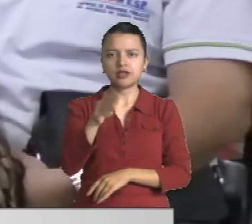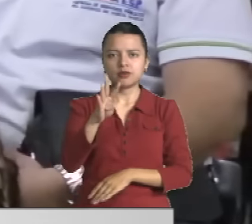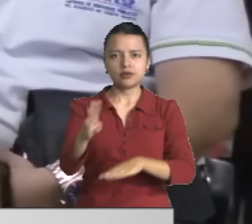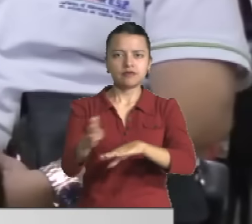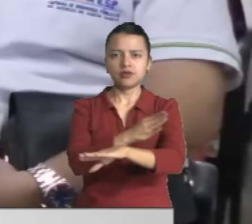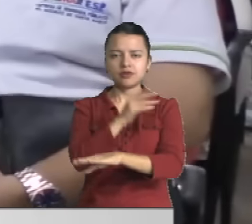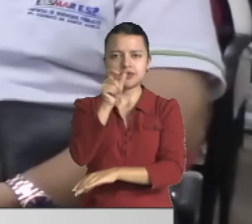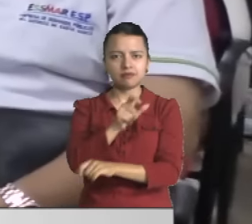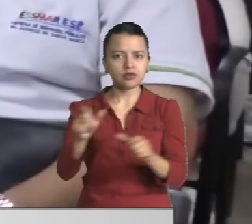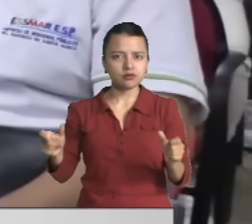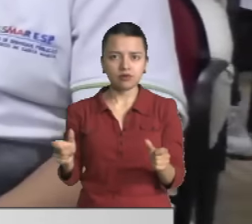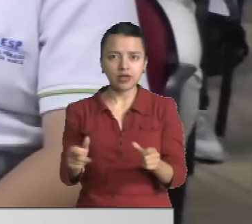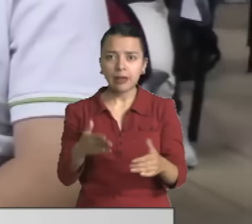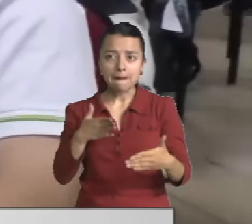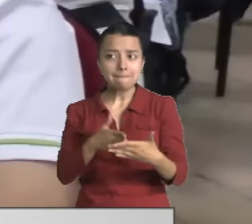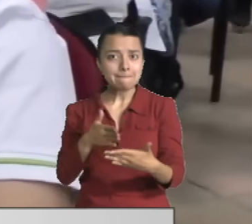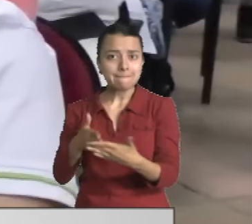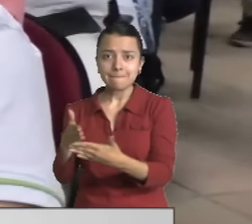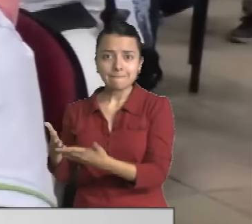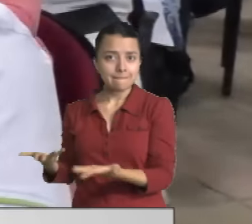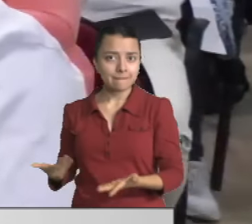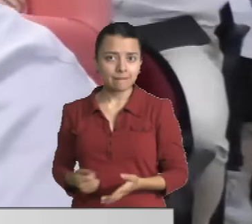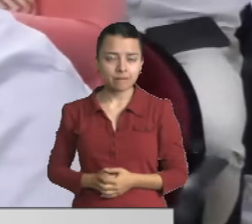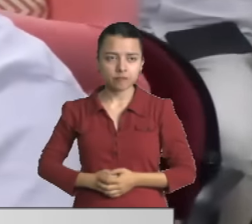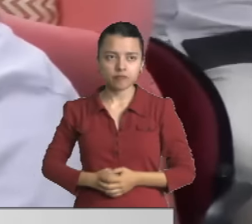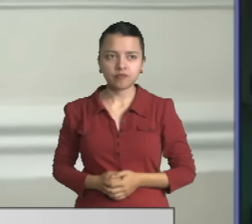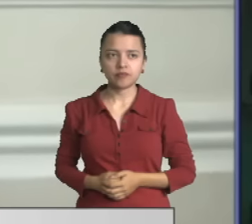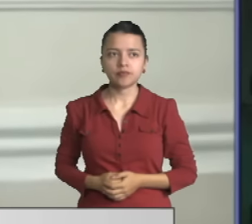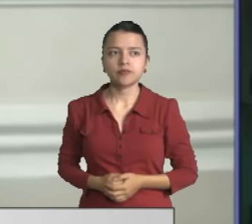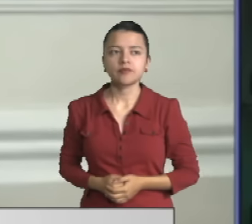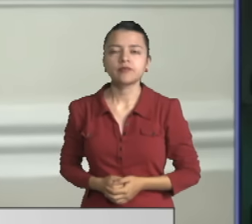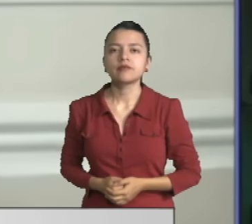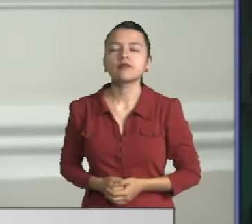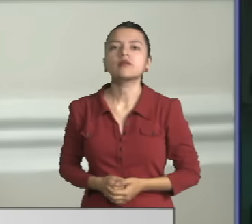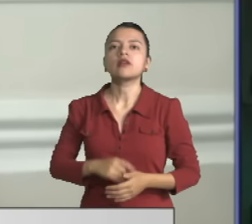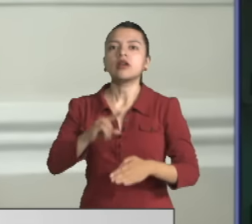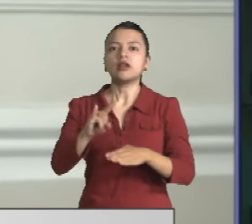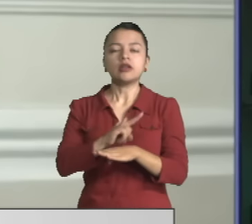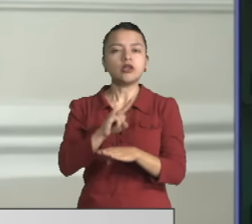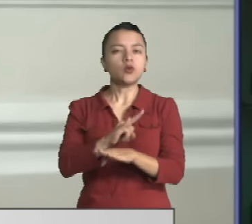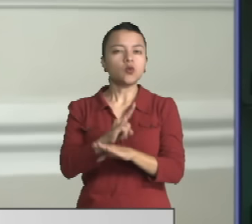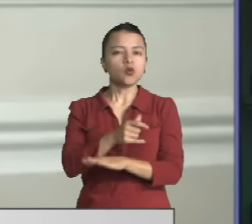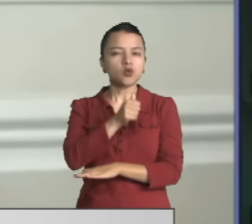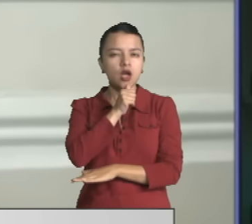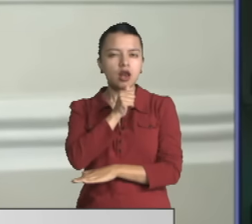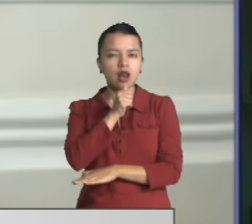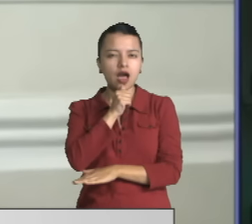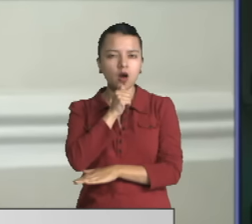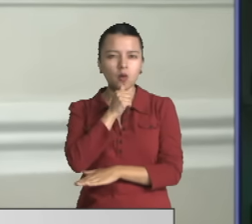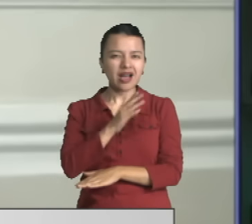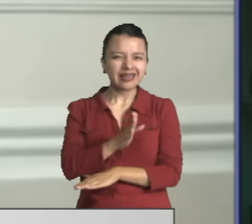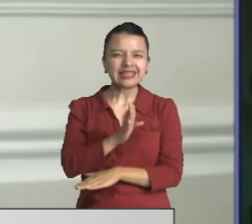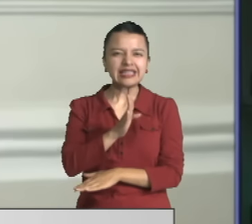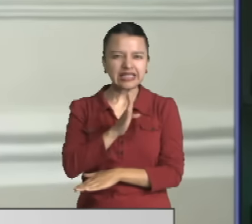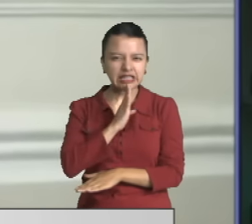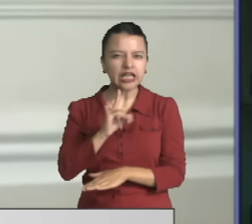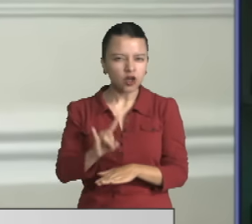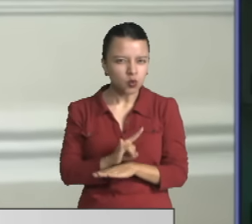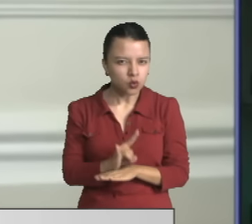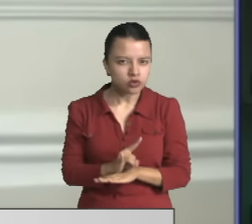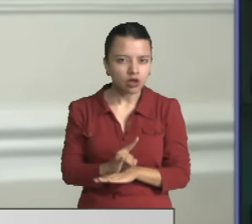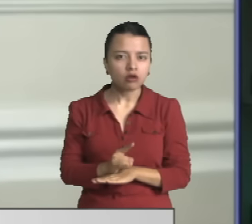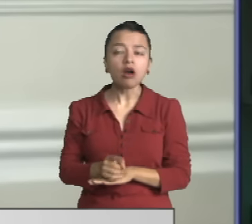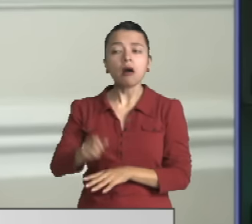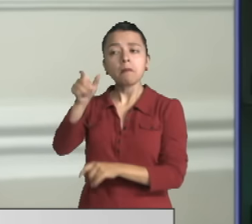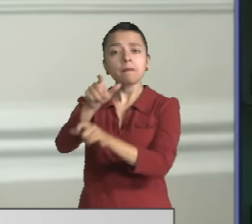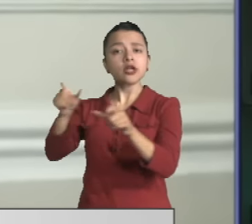personas. En el uso del agua se juegan también permanentemente relaciones de poder. Y con la